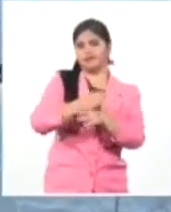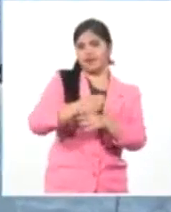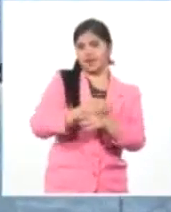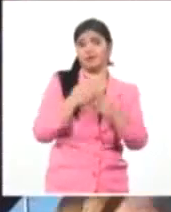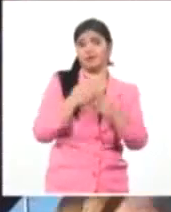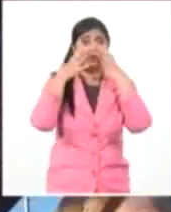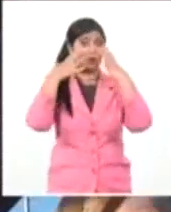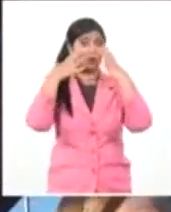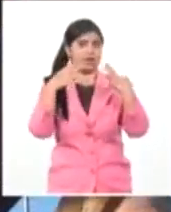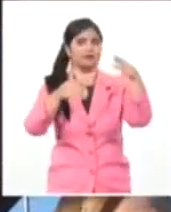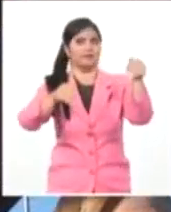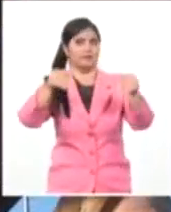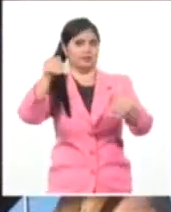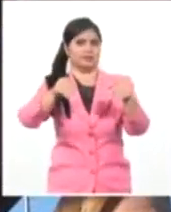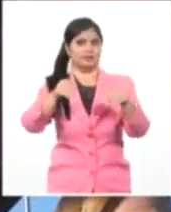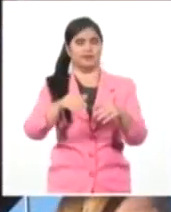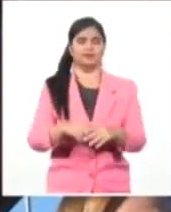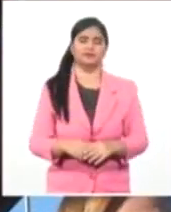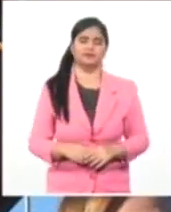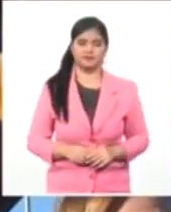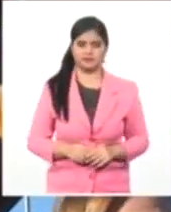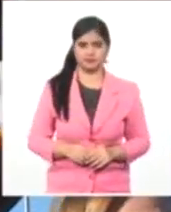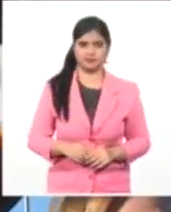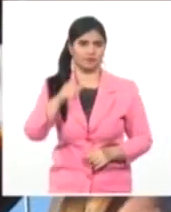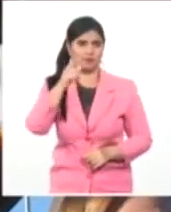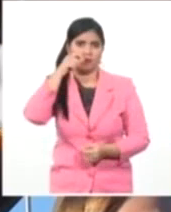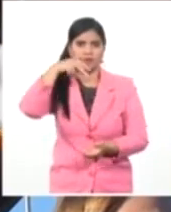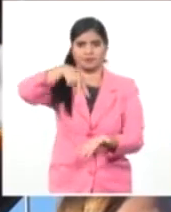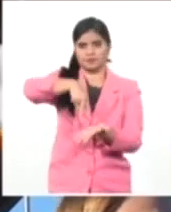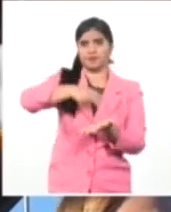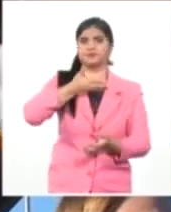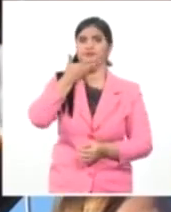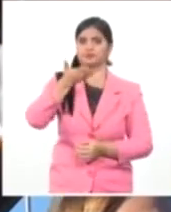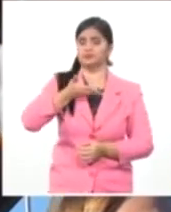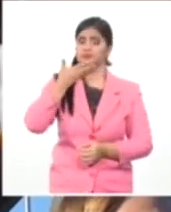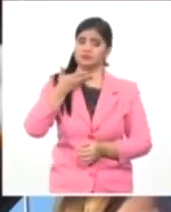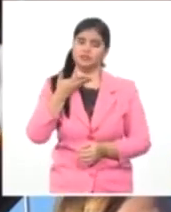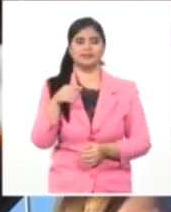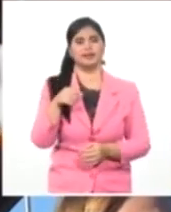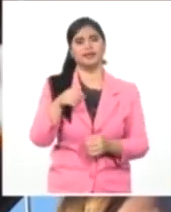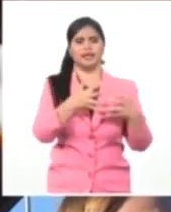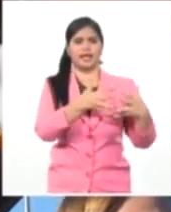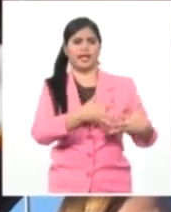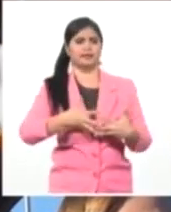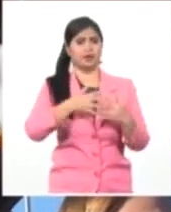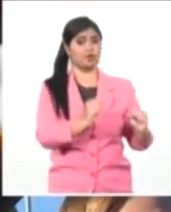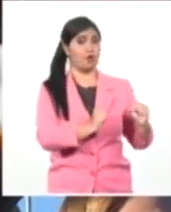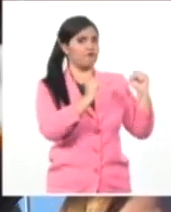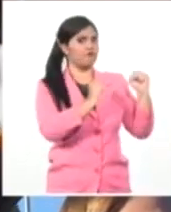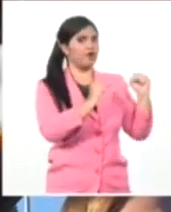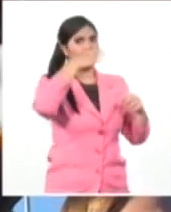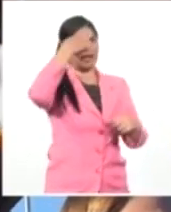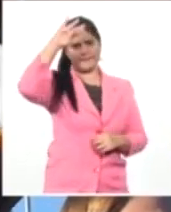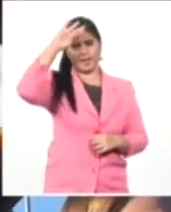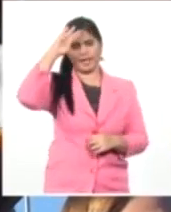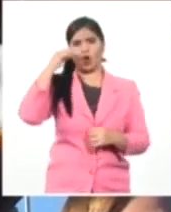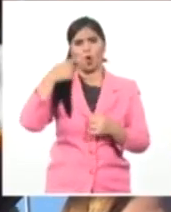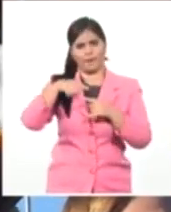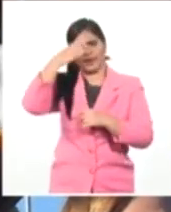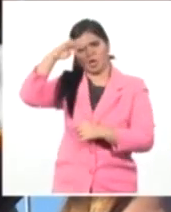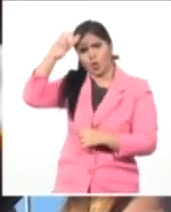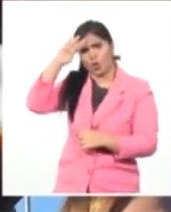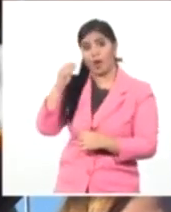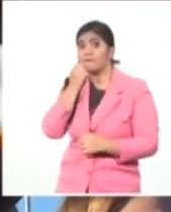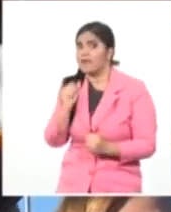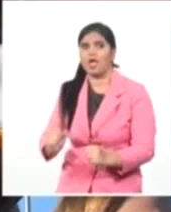tecnológico. Por grandes que sean los riesgos, por mucho que se disfrace el enemigo, aunque acuda a agresiones abiertas